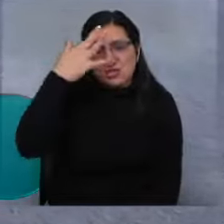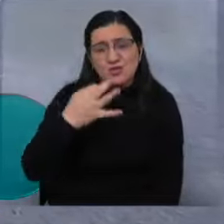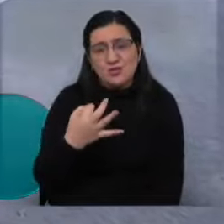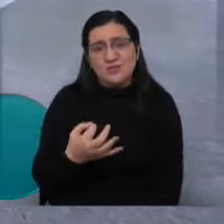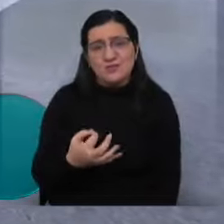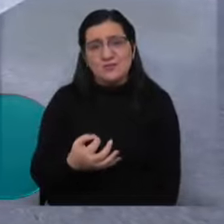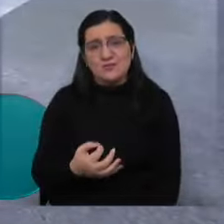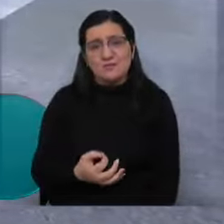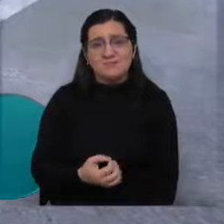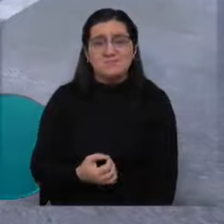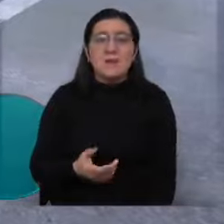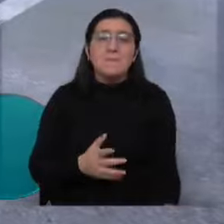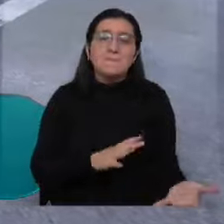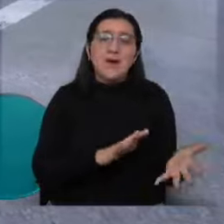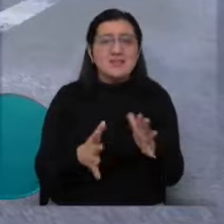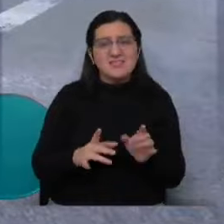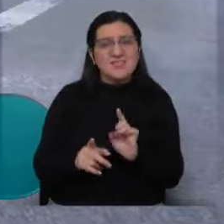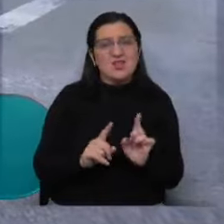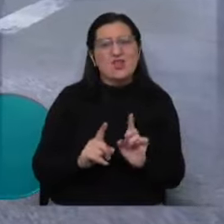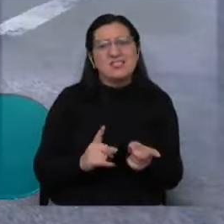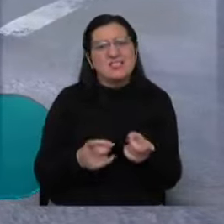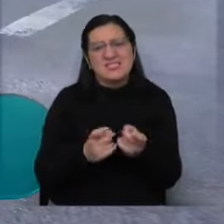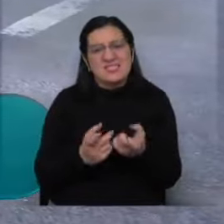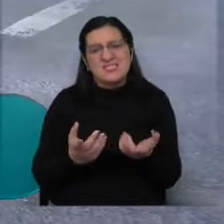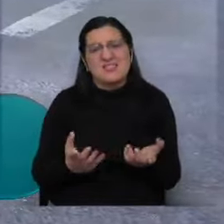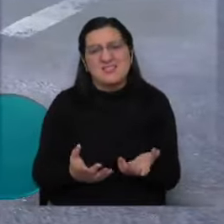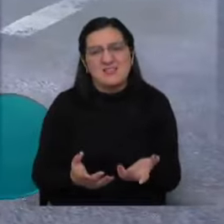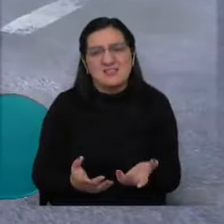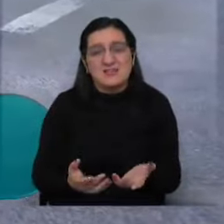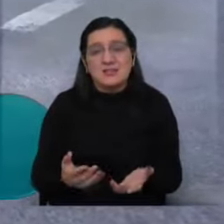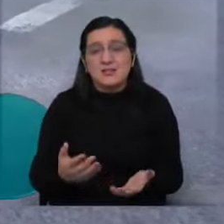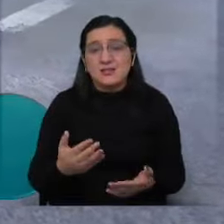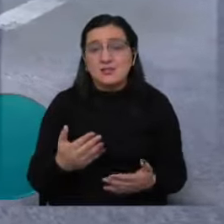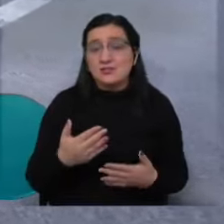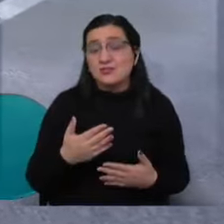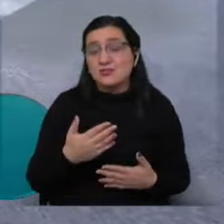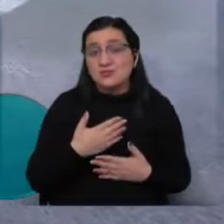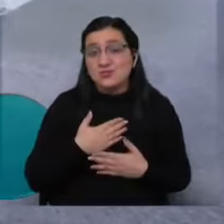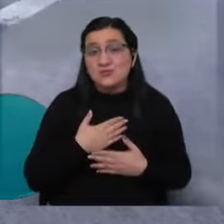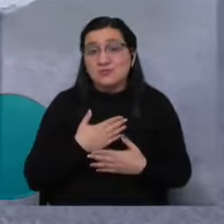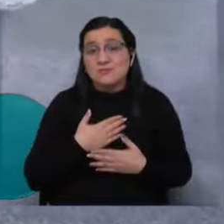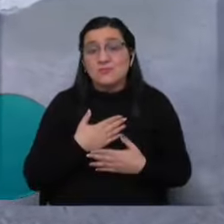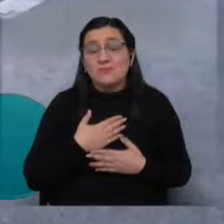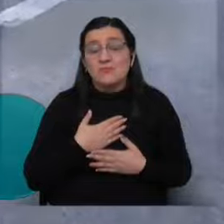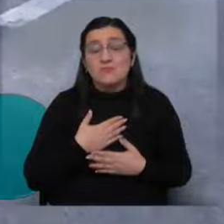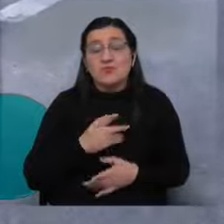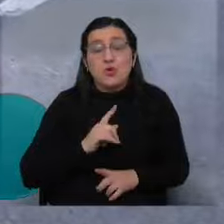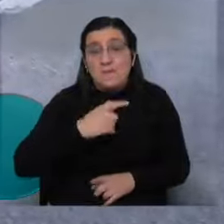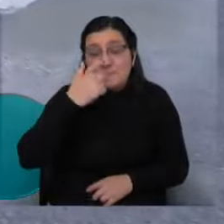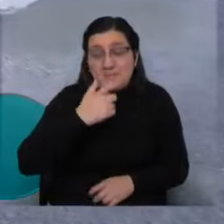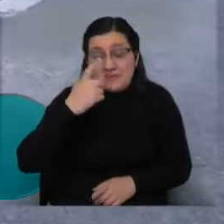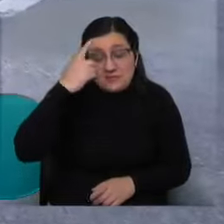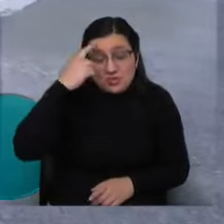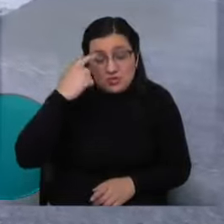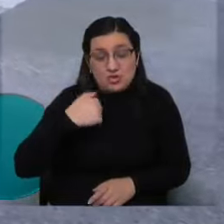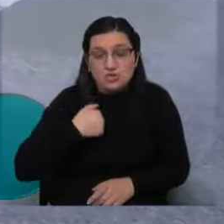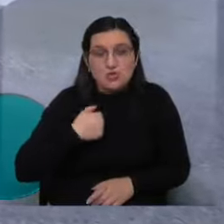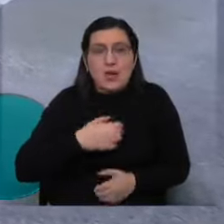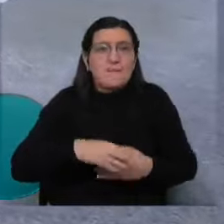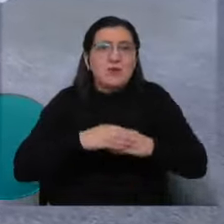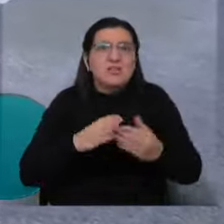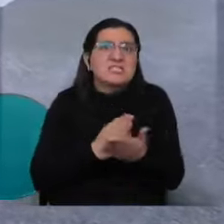claro me parece Marcelo que no no no no lo creo digo una porque yo no la tengo es decir yo no me considero el amigo ese que dice la